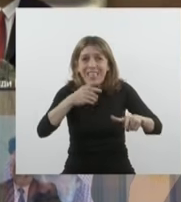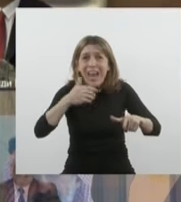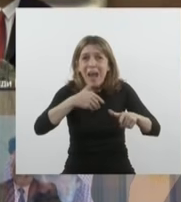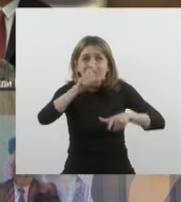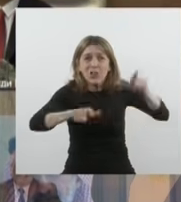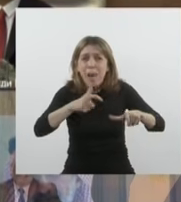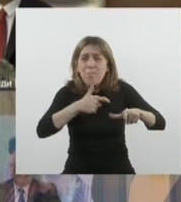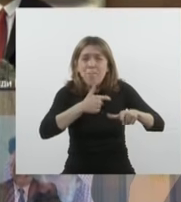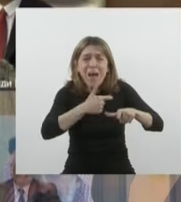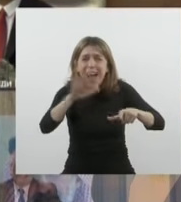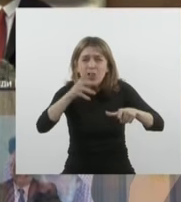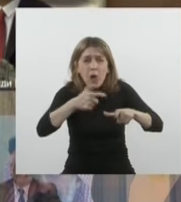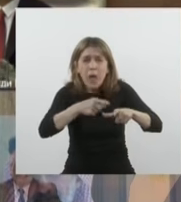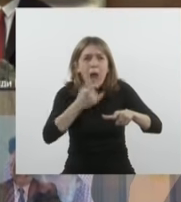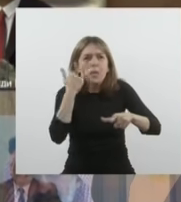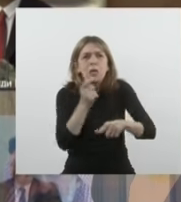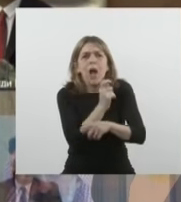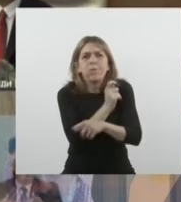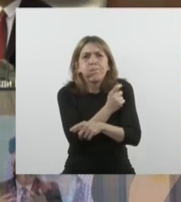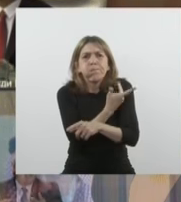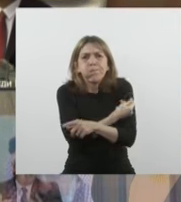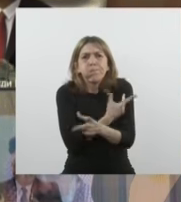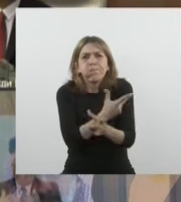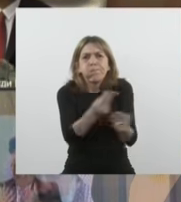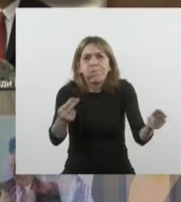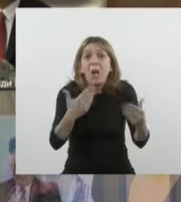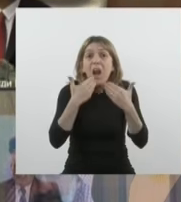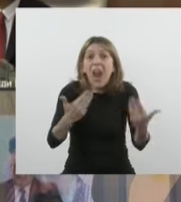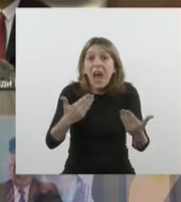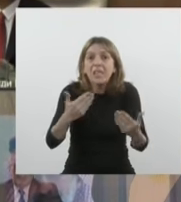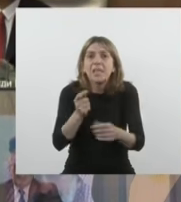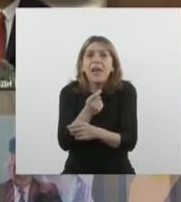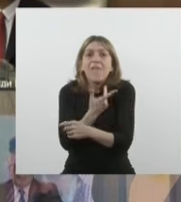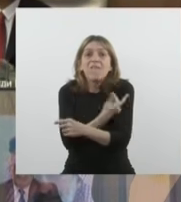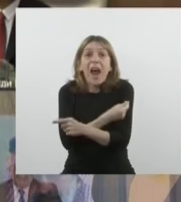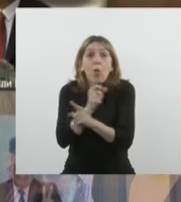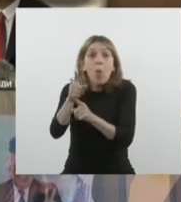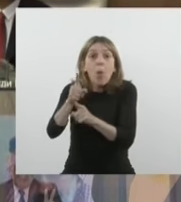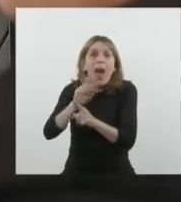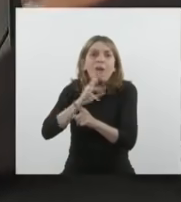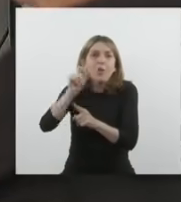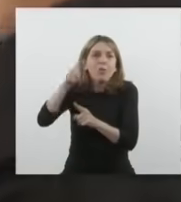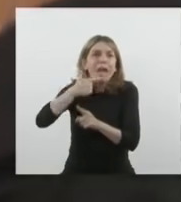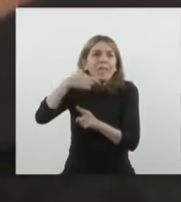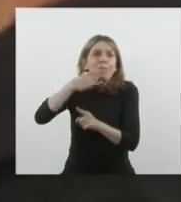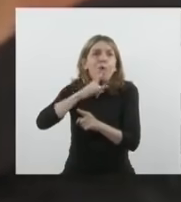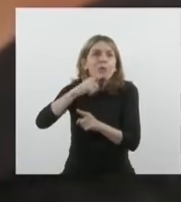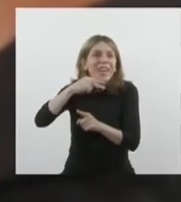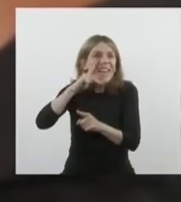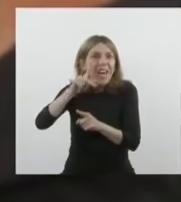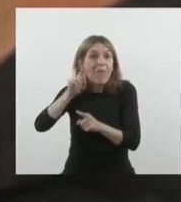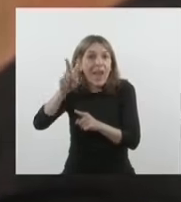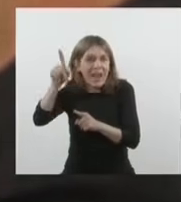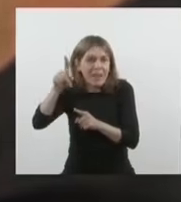estén haya logrado la inmunidad gracias a la vacuna después nick ve y entonces